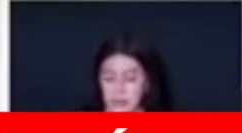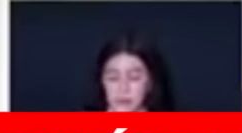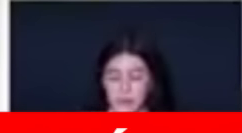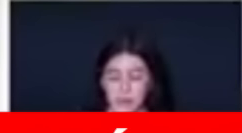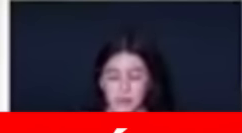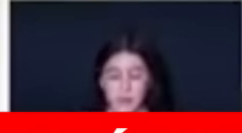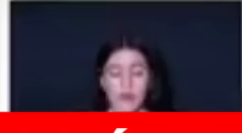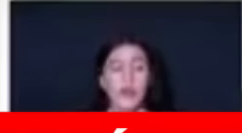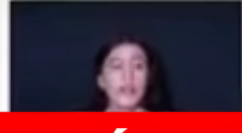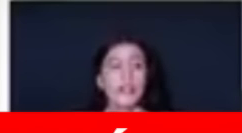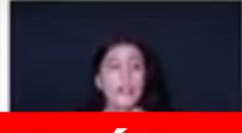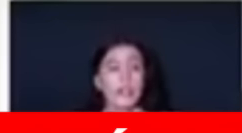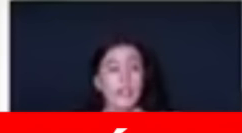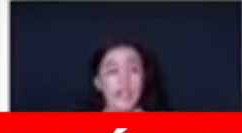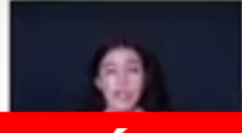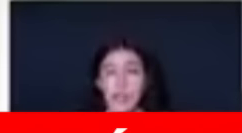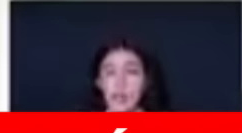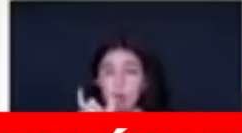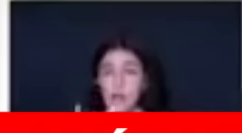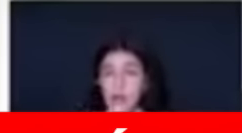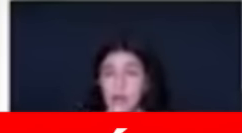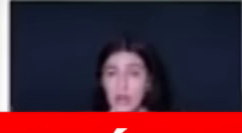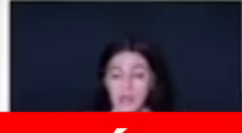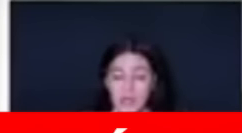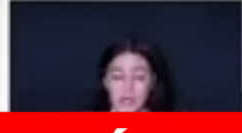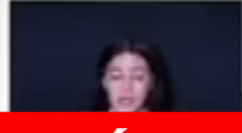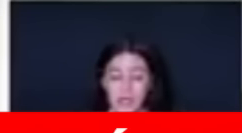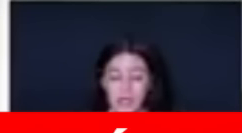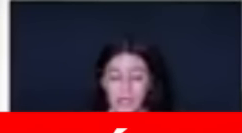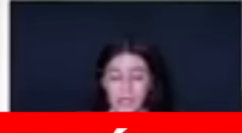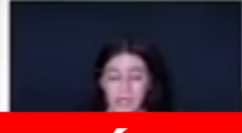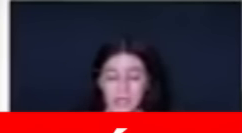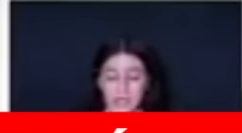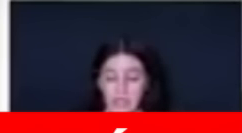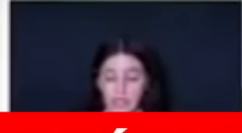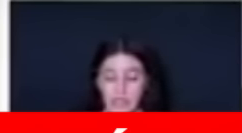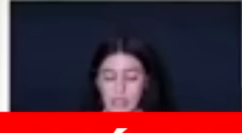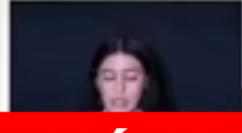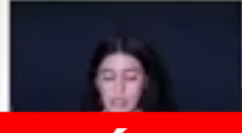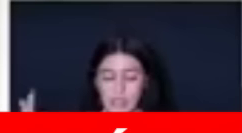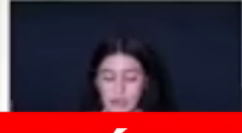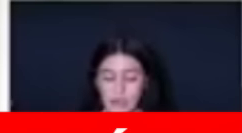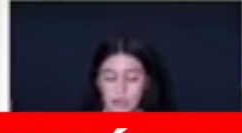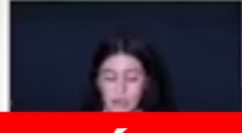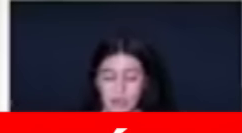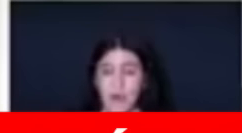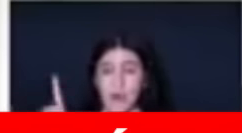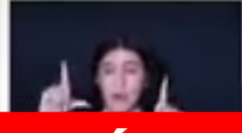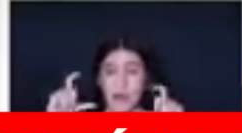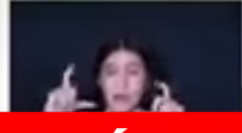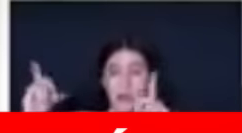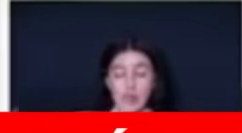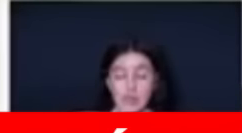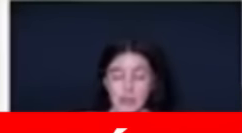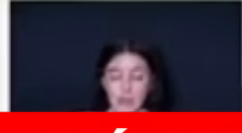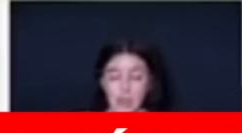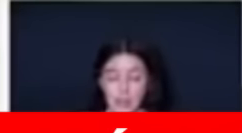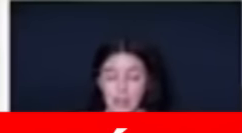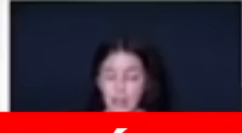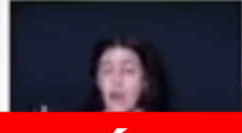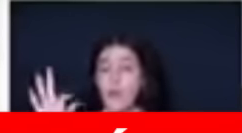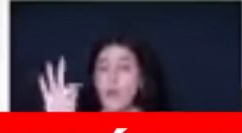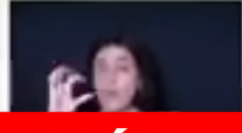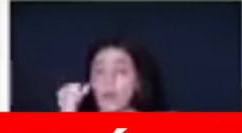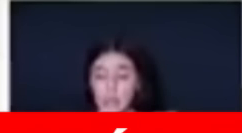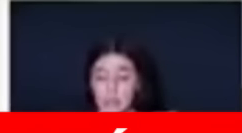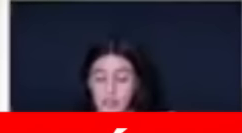libre, por tener una credencial para votar y luego una credencial para votar con fotografía.